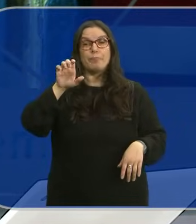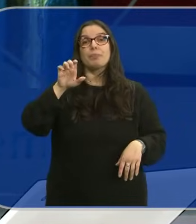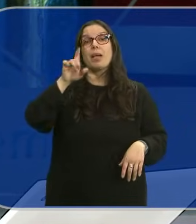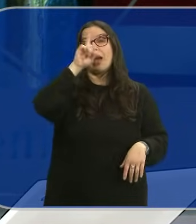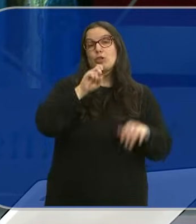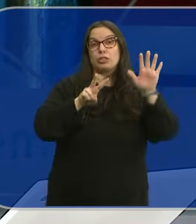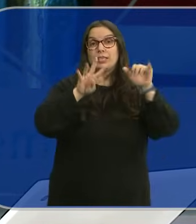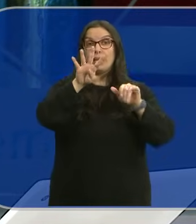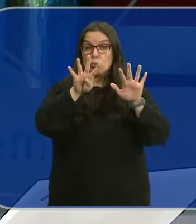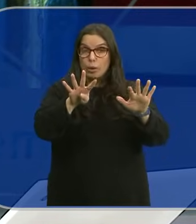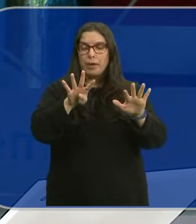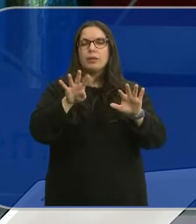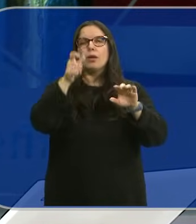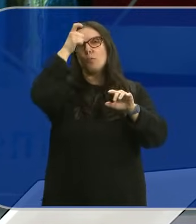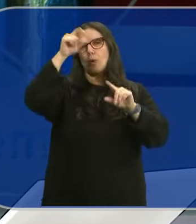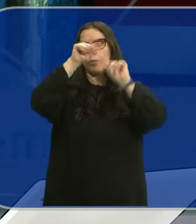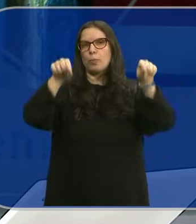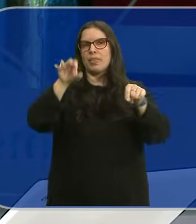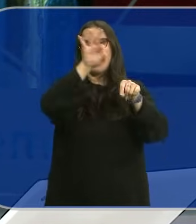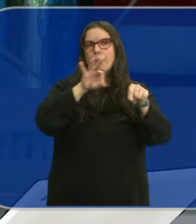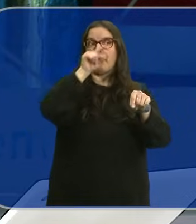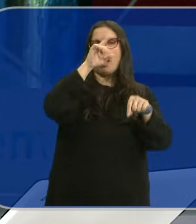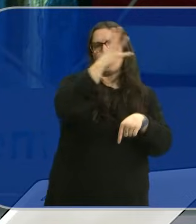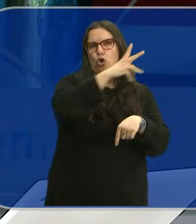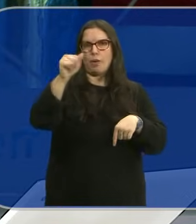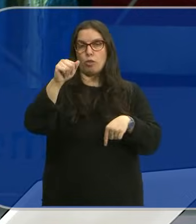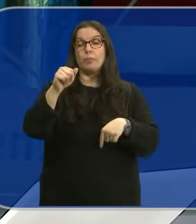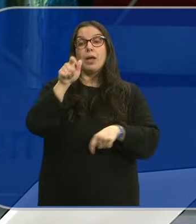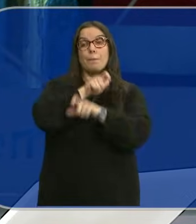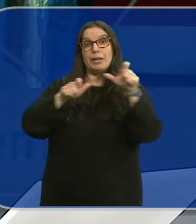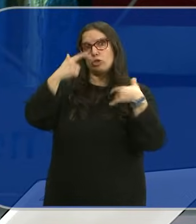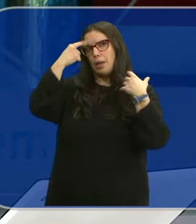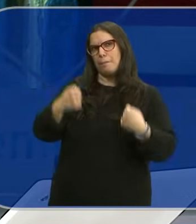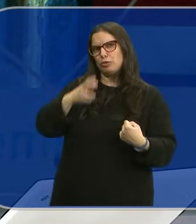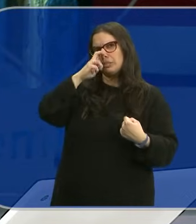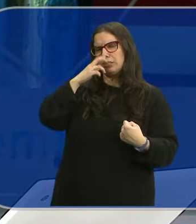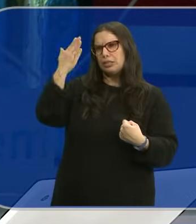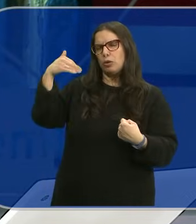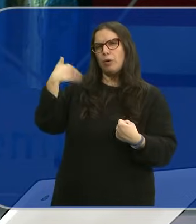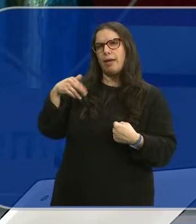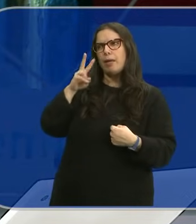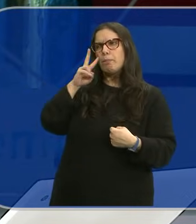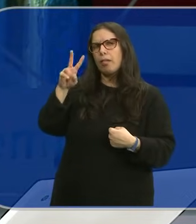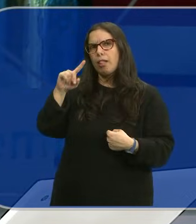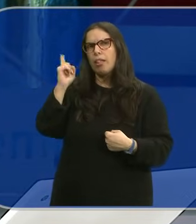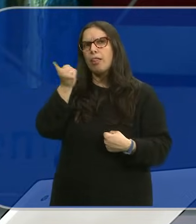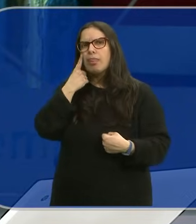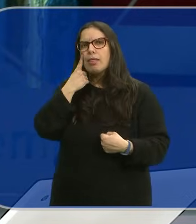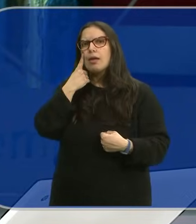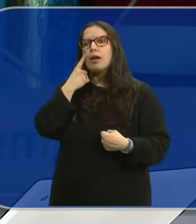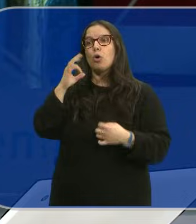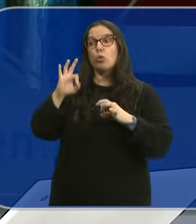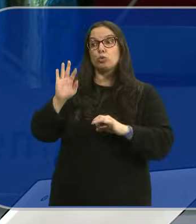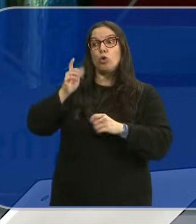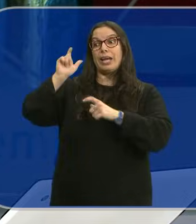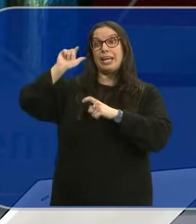de la iglesia de Astudillo, en Palencia. Unos anticuarios fueron capaces de identificarla por un curioso detalle justo antes de ser